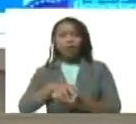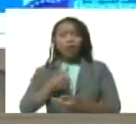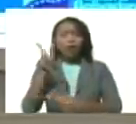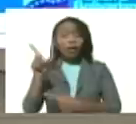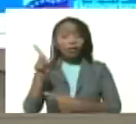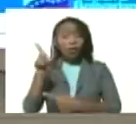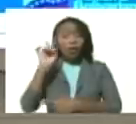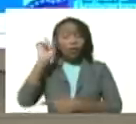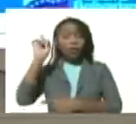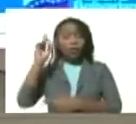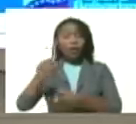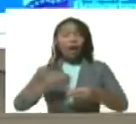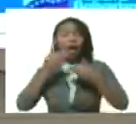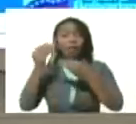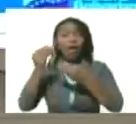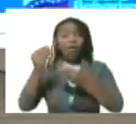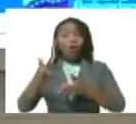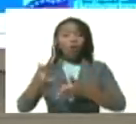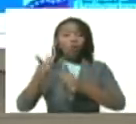dado facultades